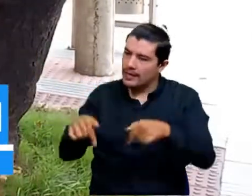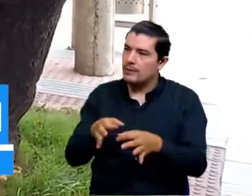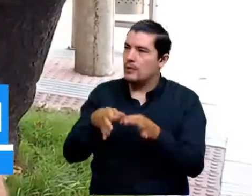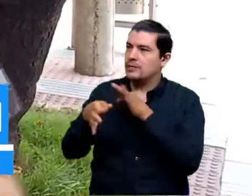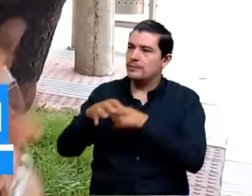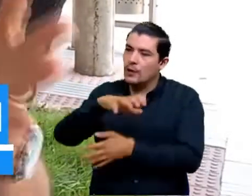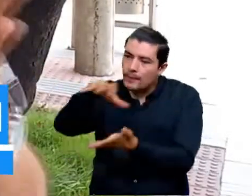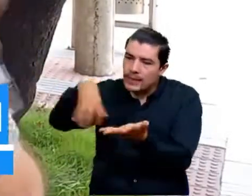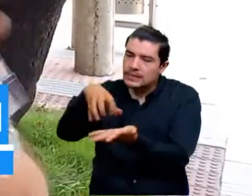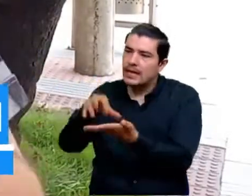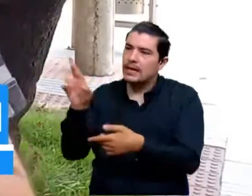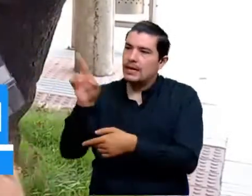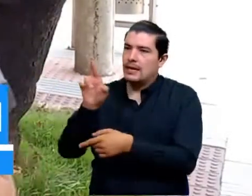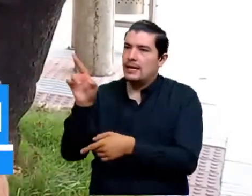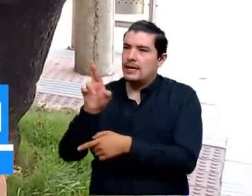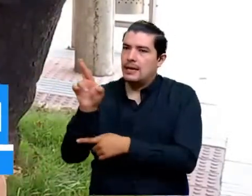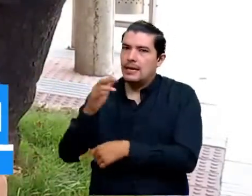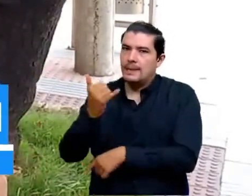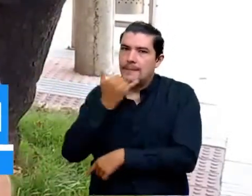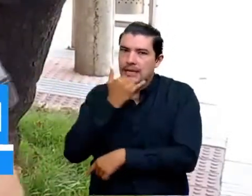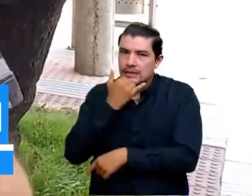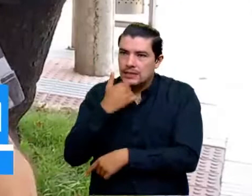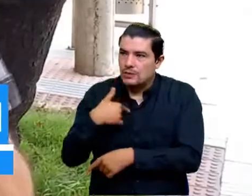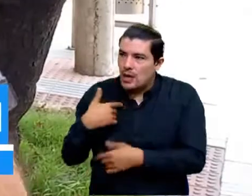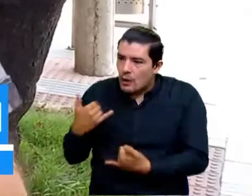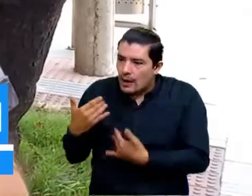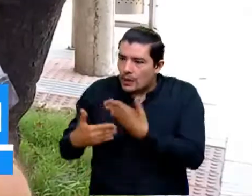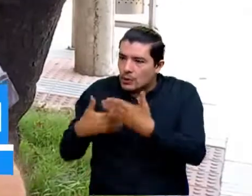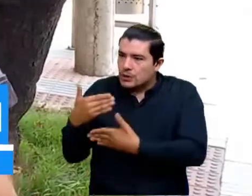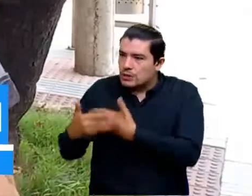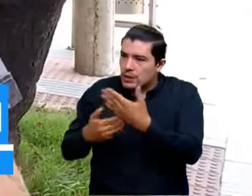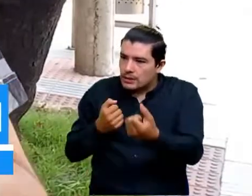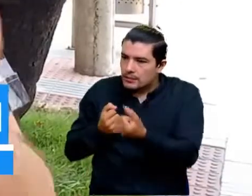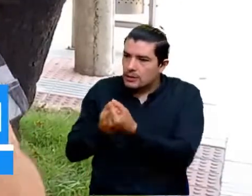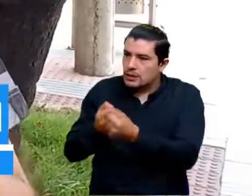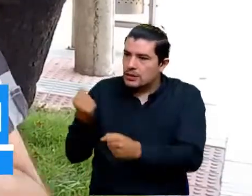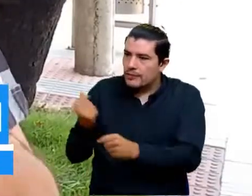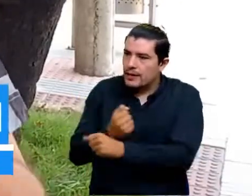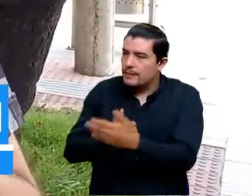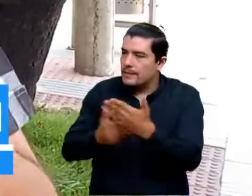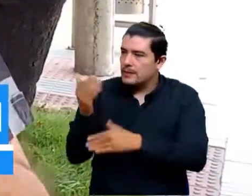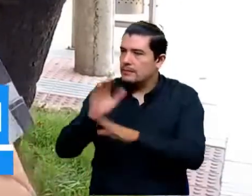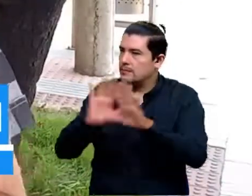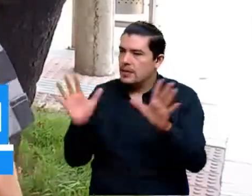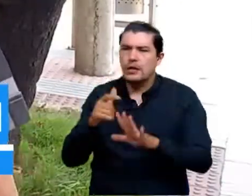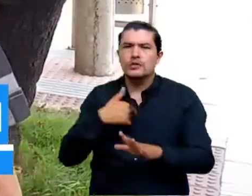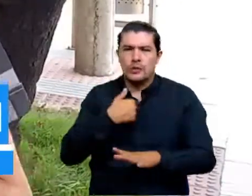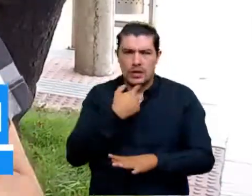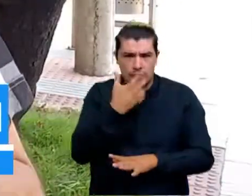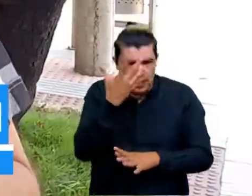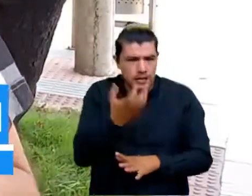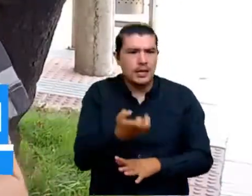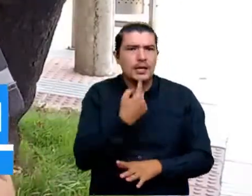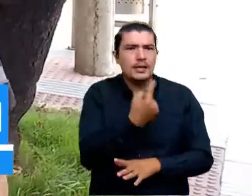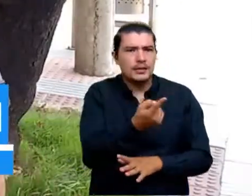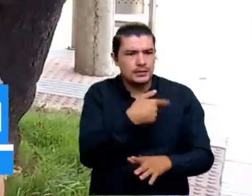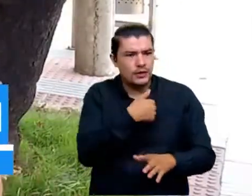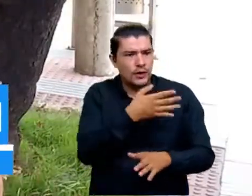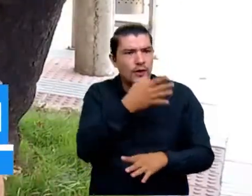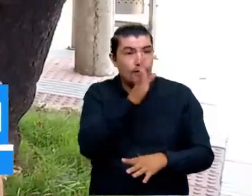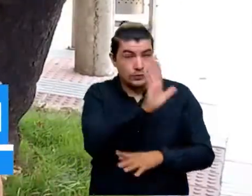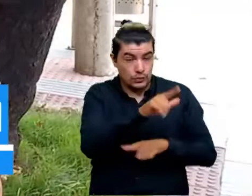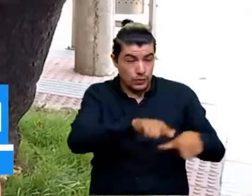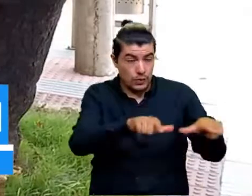lo que está pasando porque ni el empalme - son dejando hacer quiero decirle que ya lo denuncie penalmente hoy acá en la